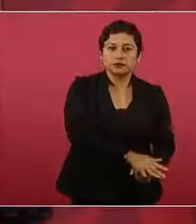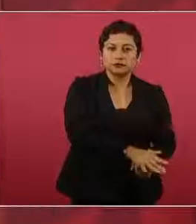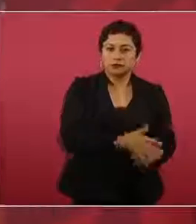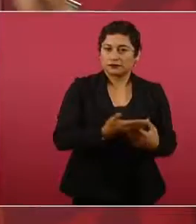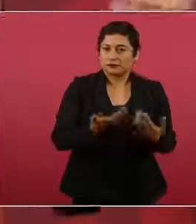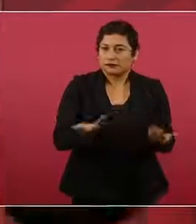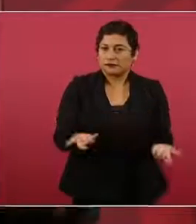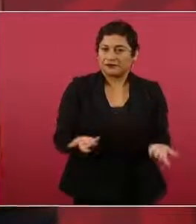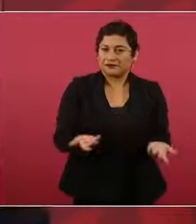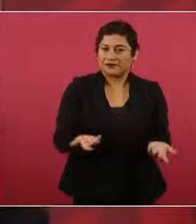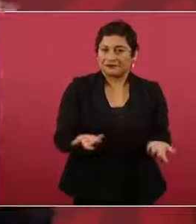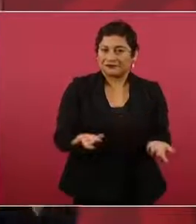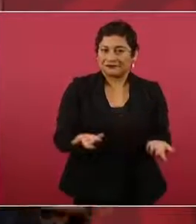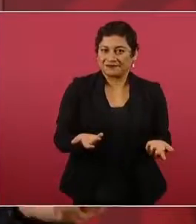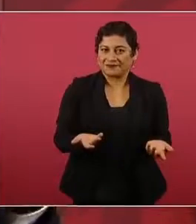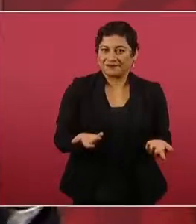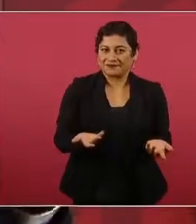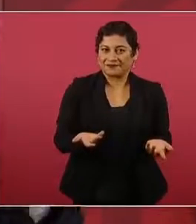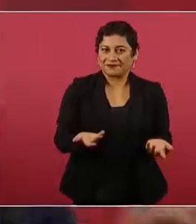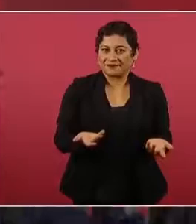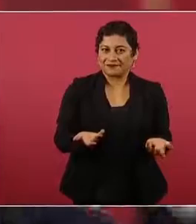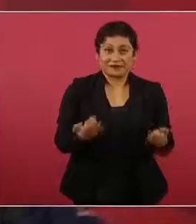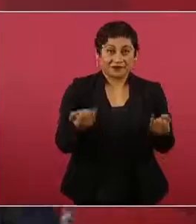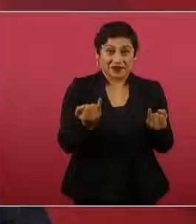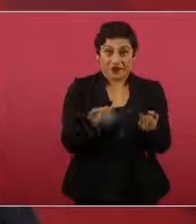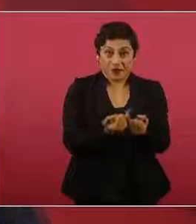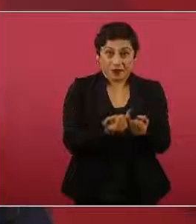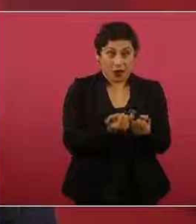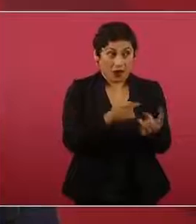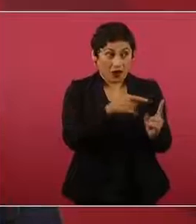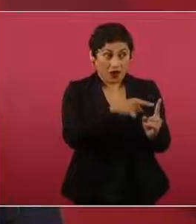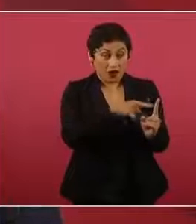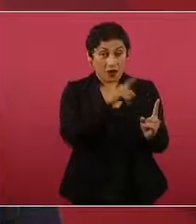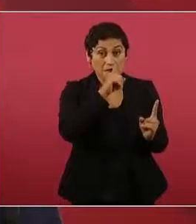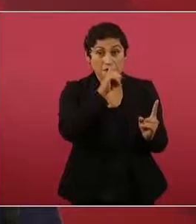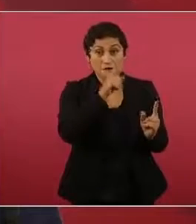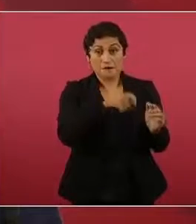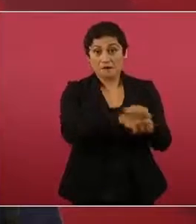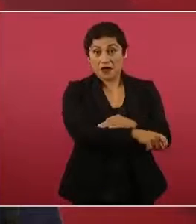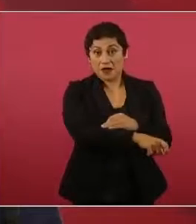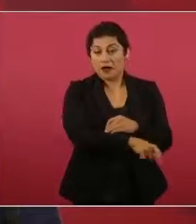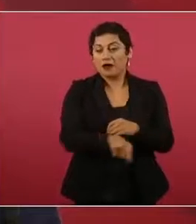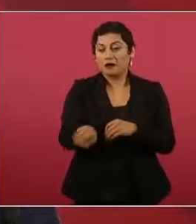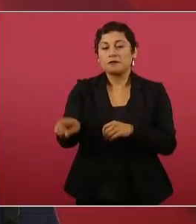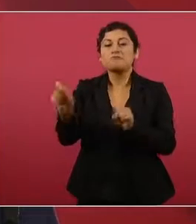Pues eso es lo mismo, así le hacían.